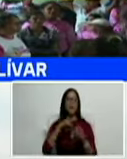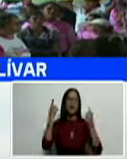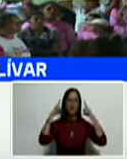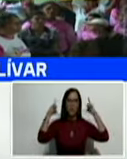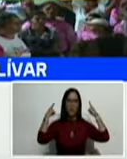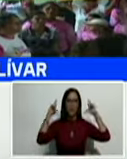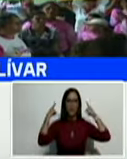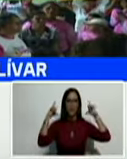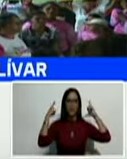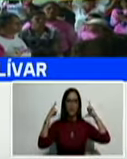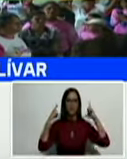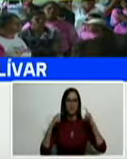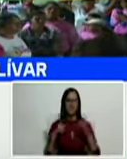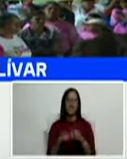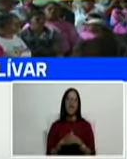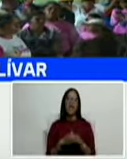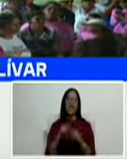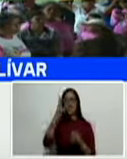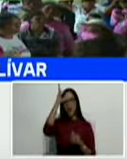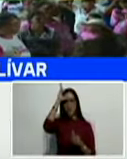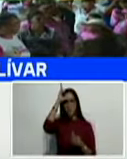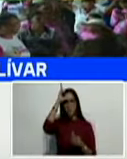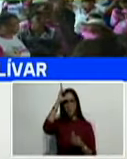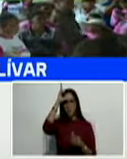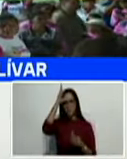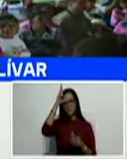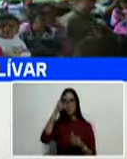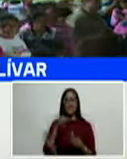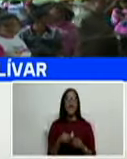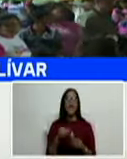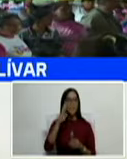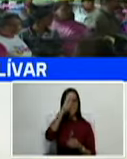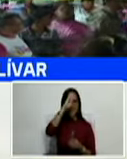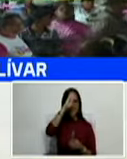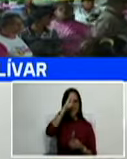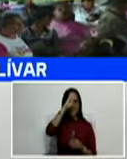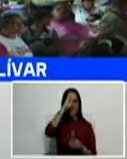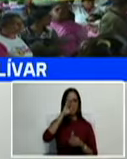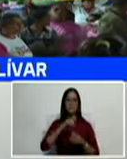Guaira, en Falcón, en Barina,